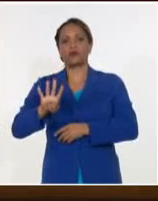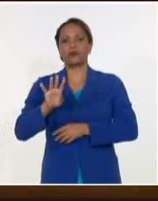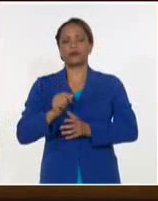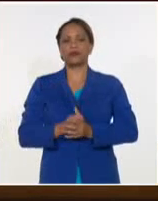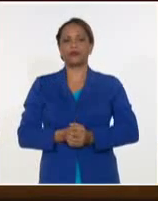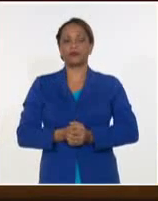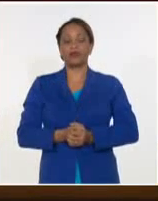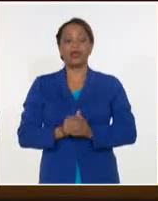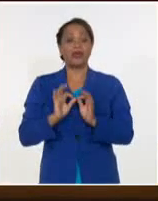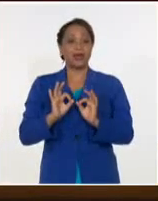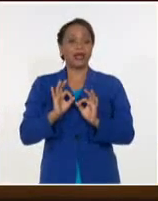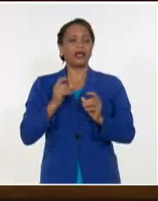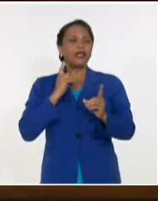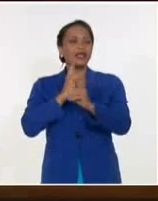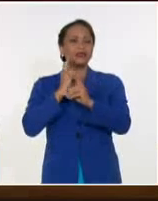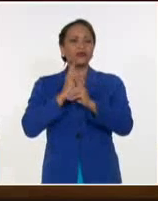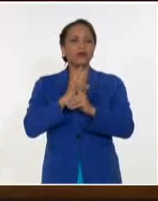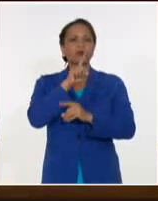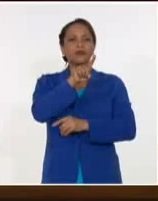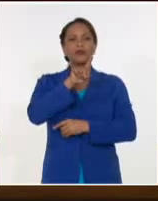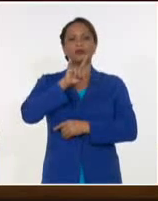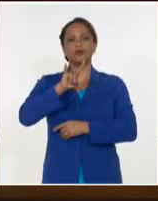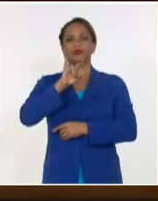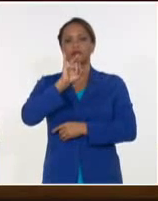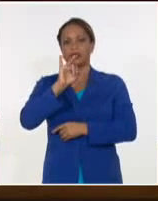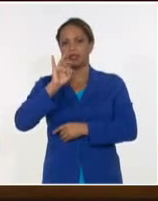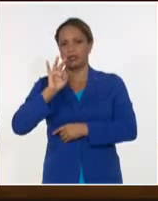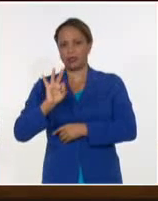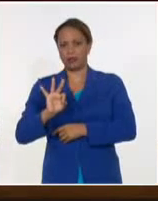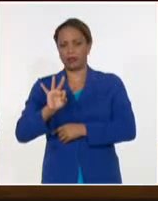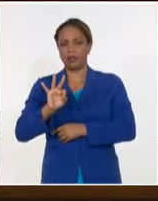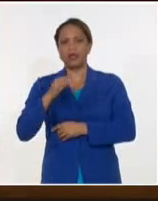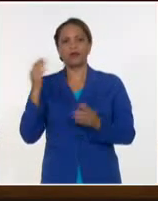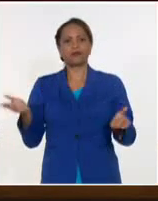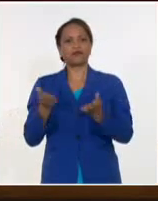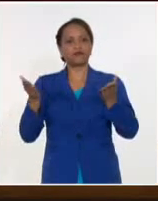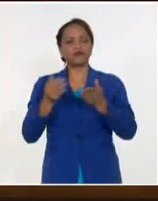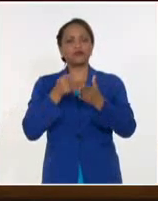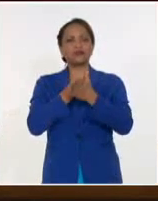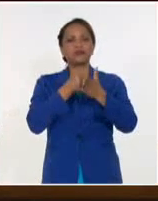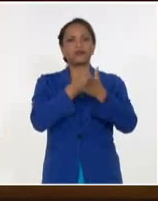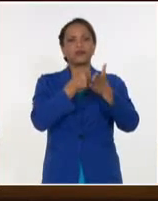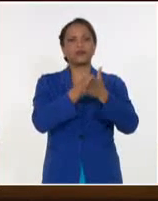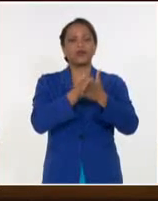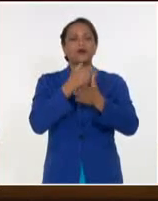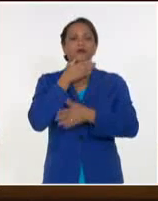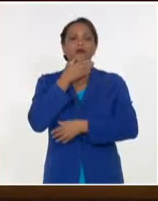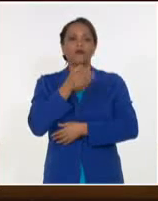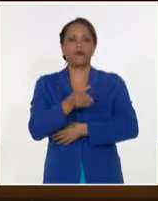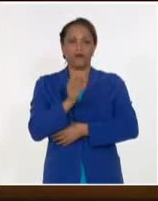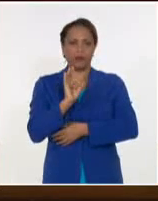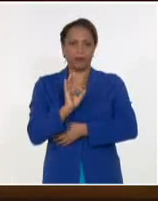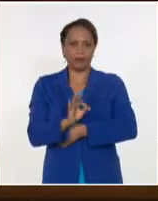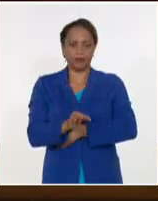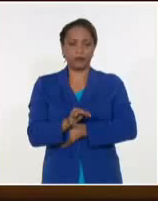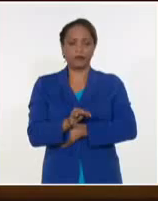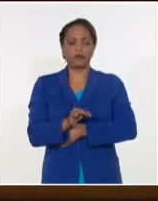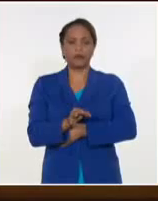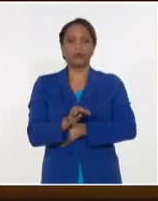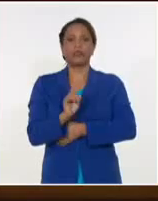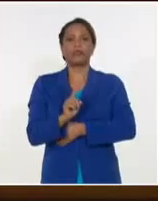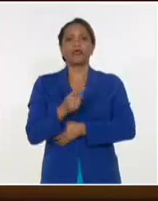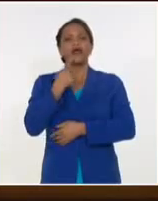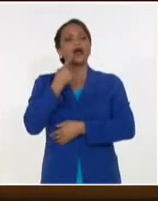aquel memorable encuentro de 1978, promovido e impulsado por el comandante en jefe Fidel Castro Ruz,